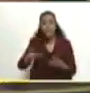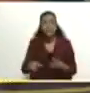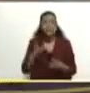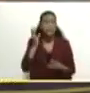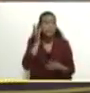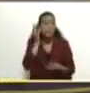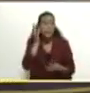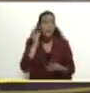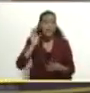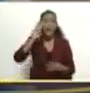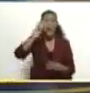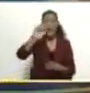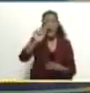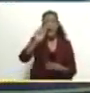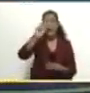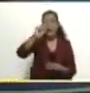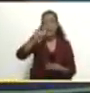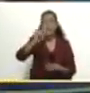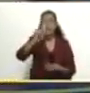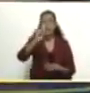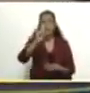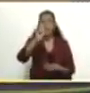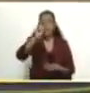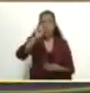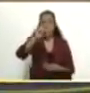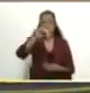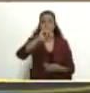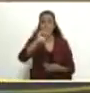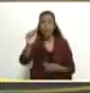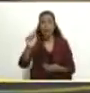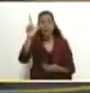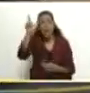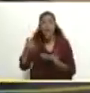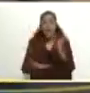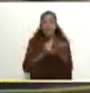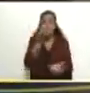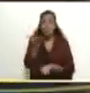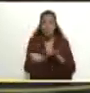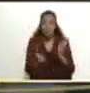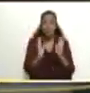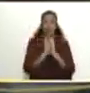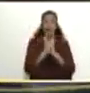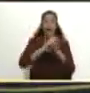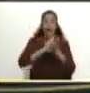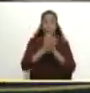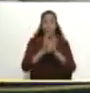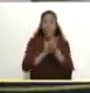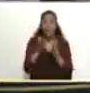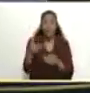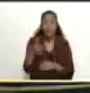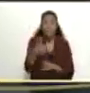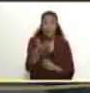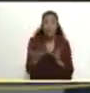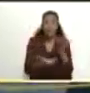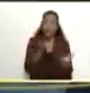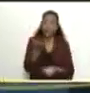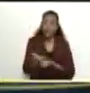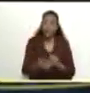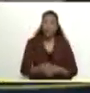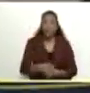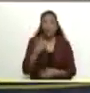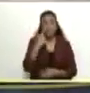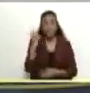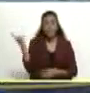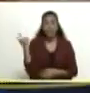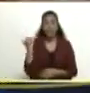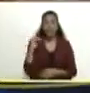presidente, friendo un pescadito, un carite con arepita pelada, presidente. Pero mire,